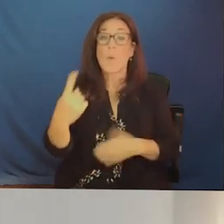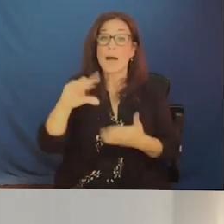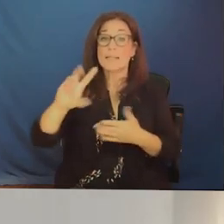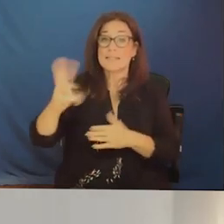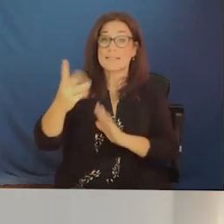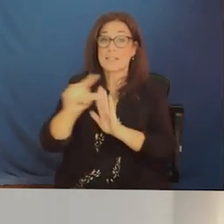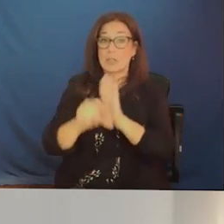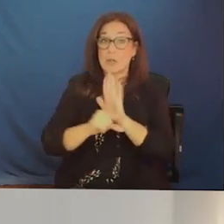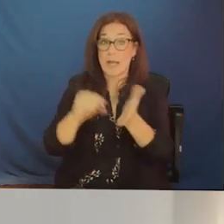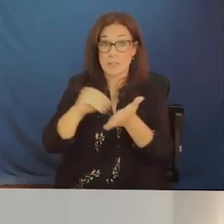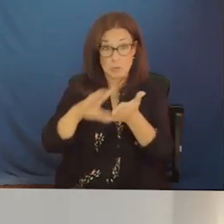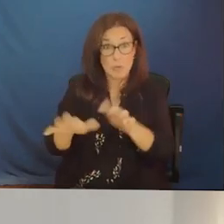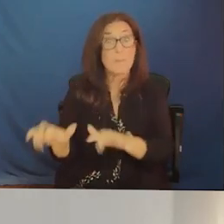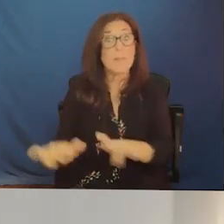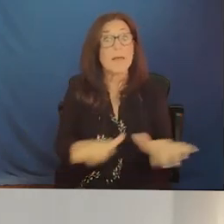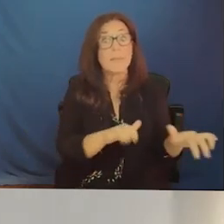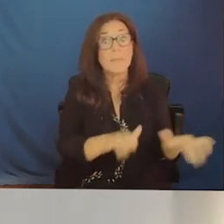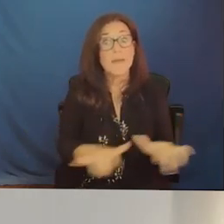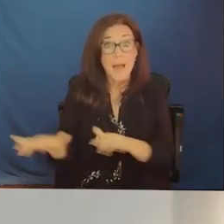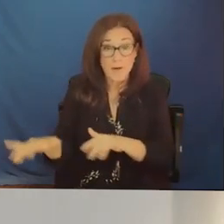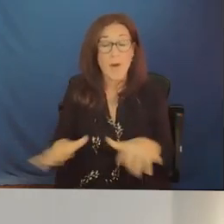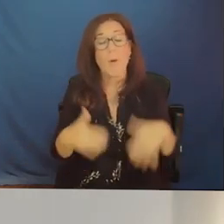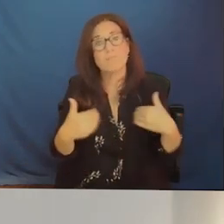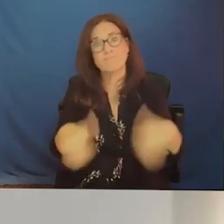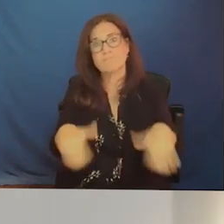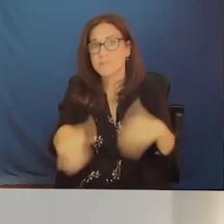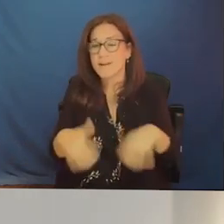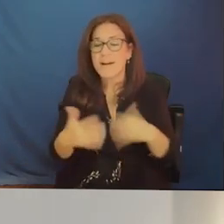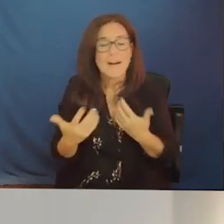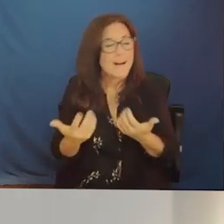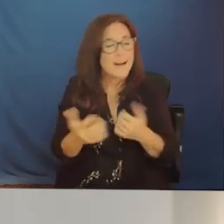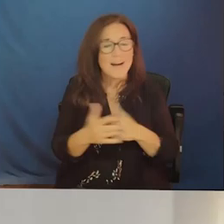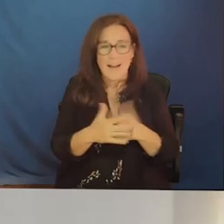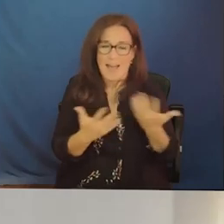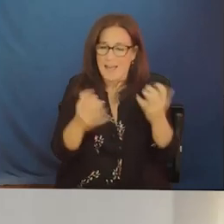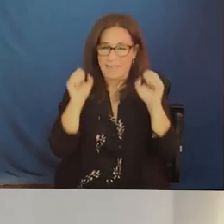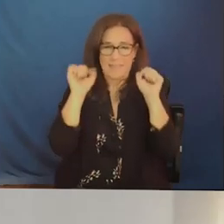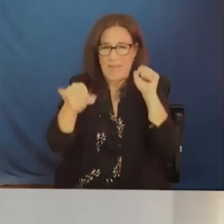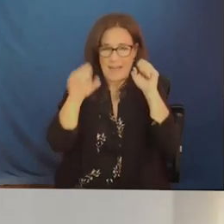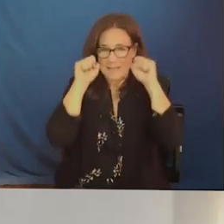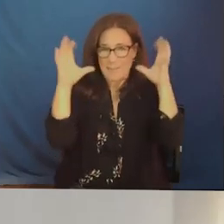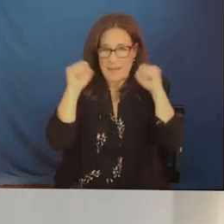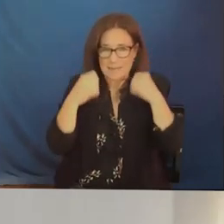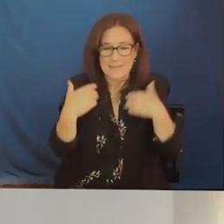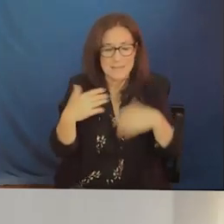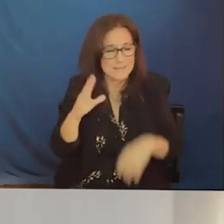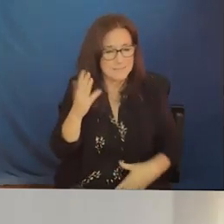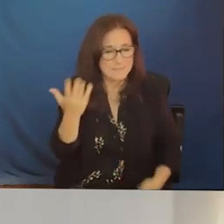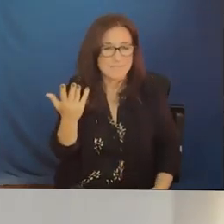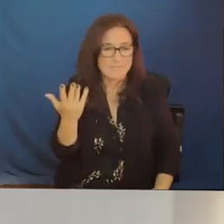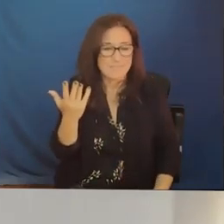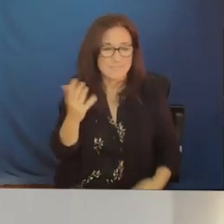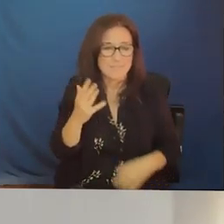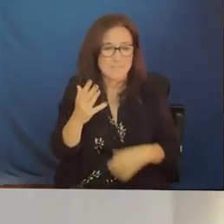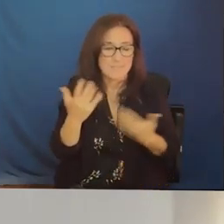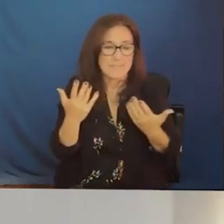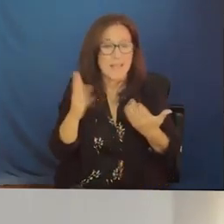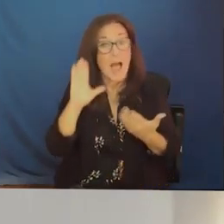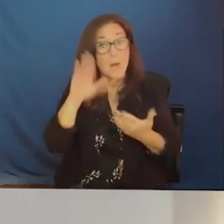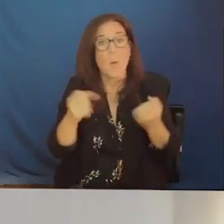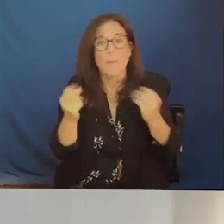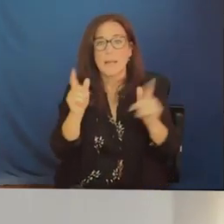lección de sexto grado tocando el piano para acompañar la obra y fue fabuloso sé que muchas personas lo vieron por